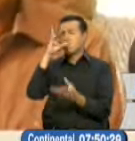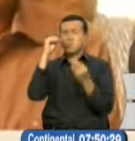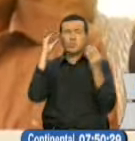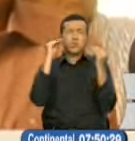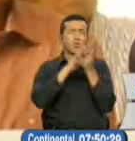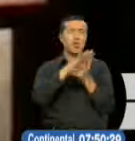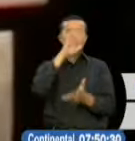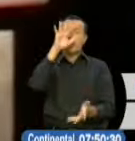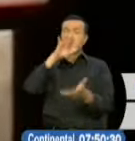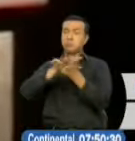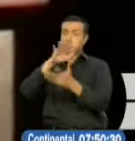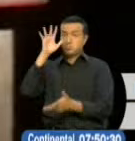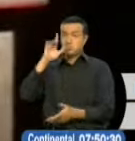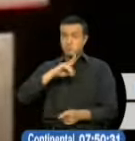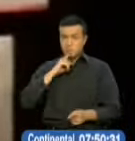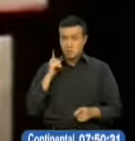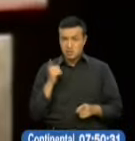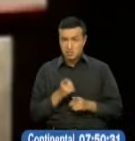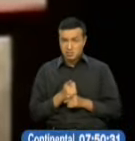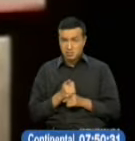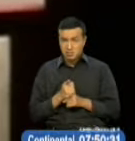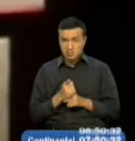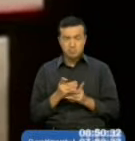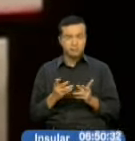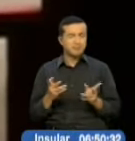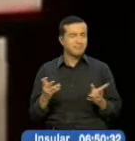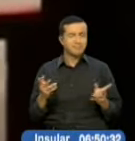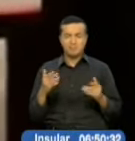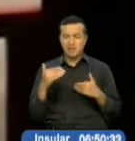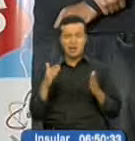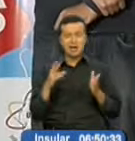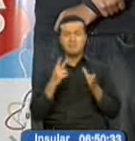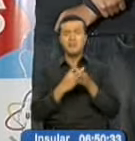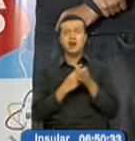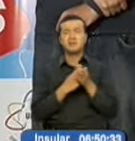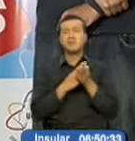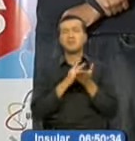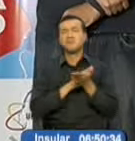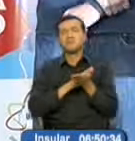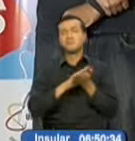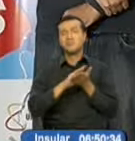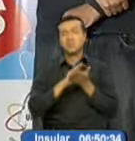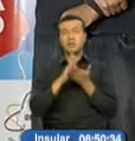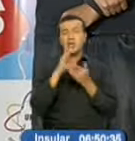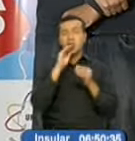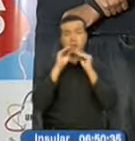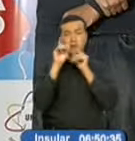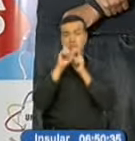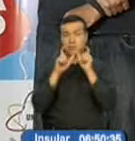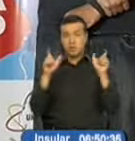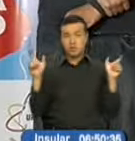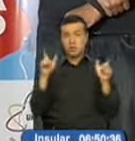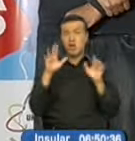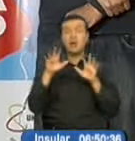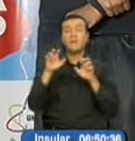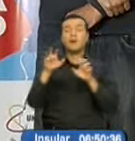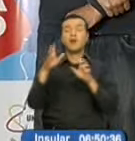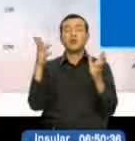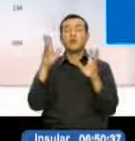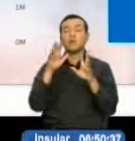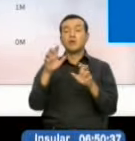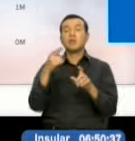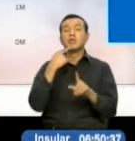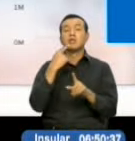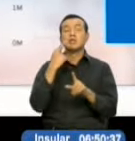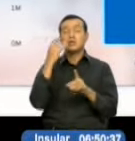de documentos. Sin embargo, la mayoría de estas estaban vacías. Luego aseguró ante la ciudadanía que el fraude se dio en lo que denomina